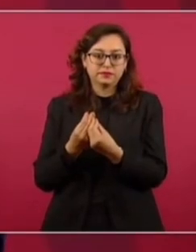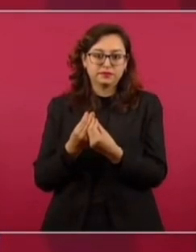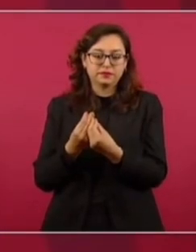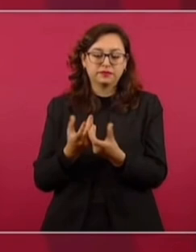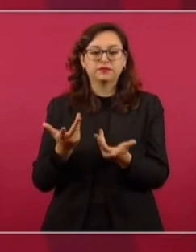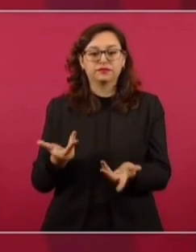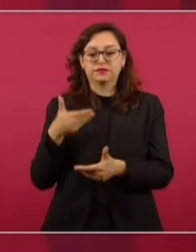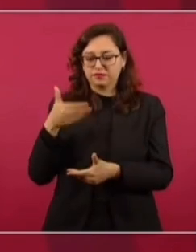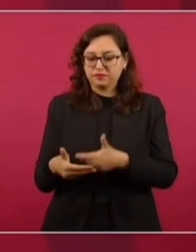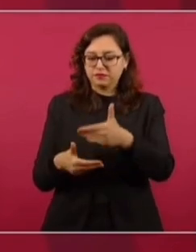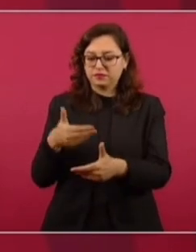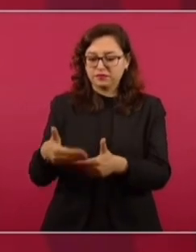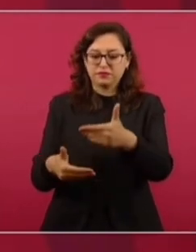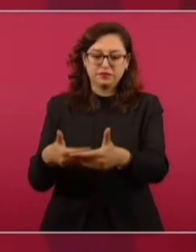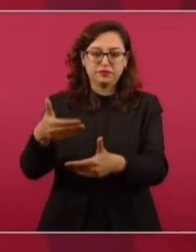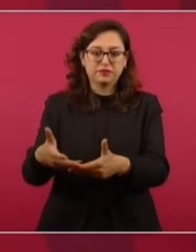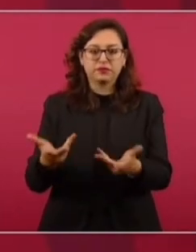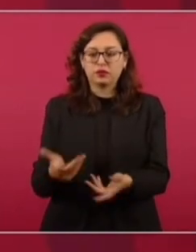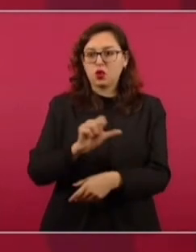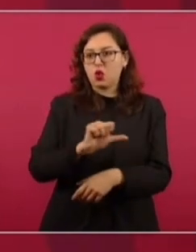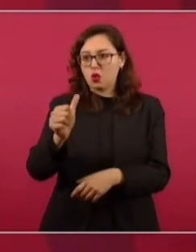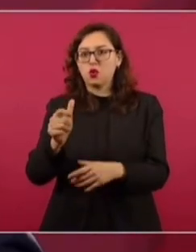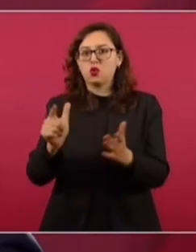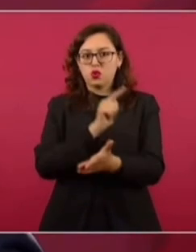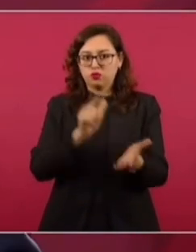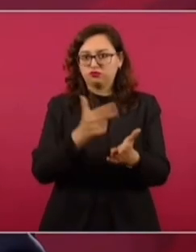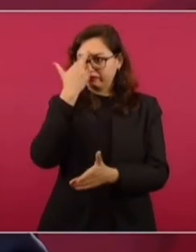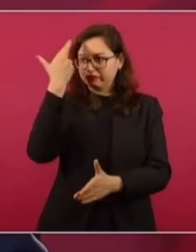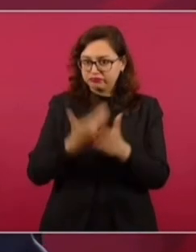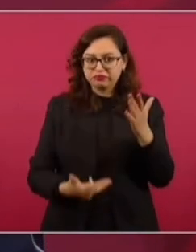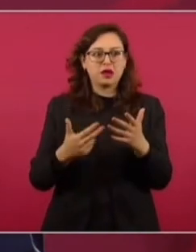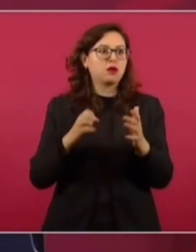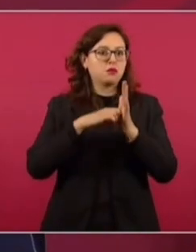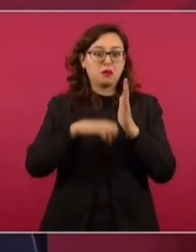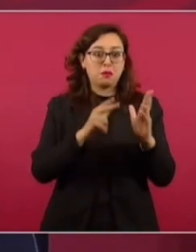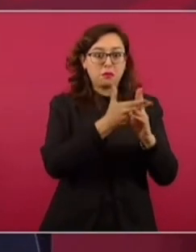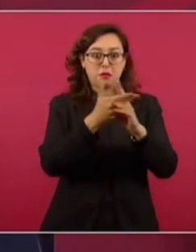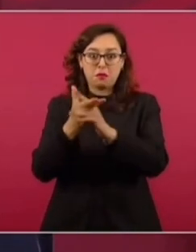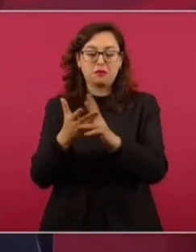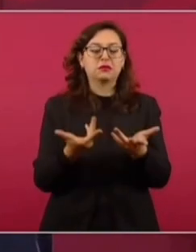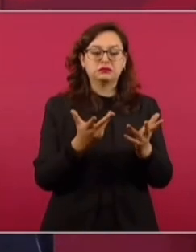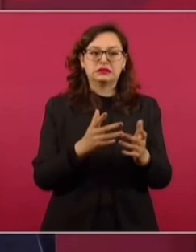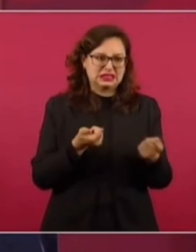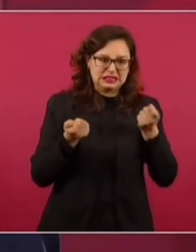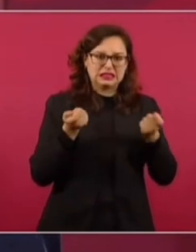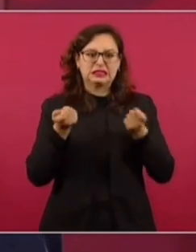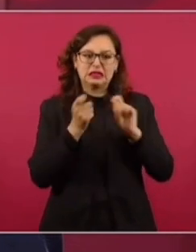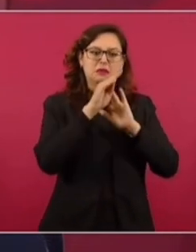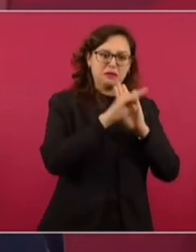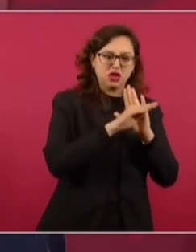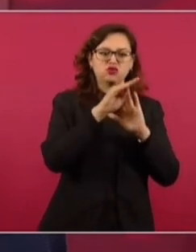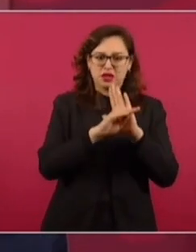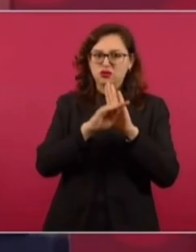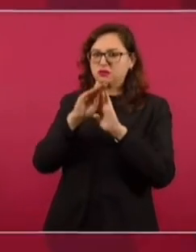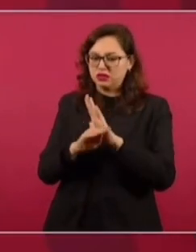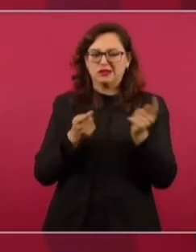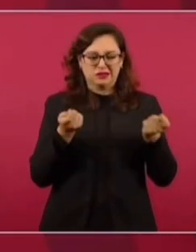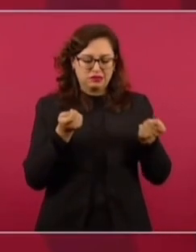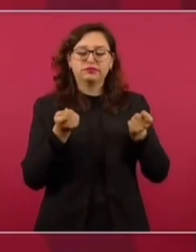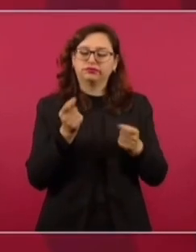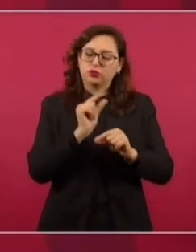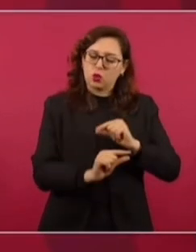avanza en disminuir otros delitos, hasta en el homicidio. No como quisiéramos,